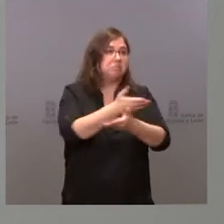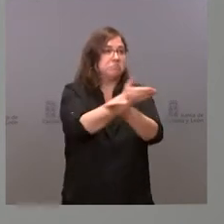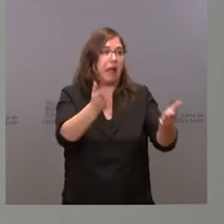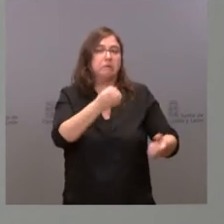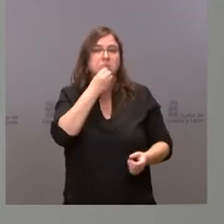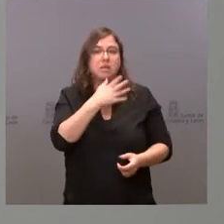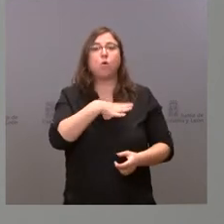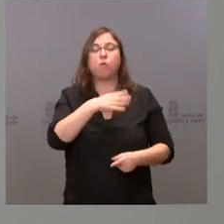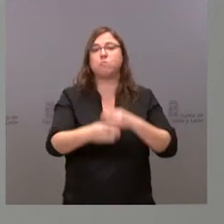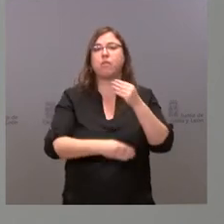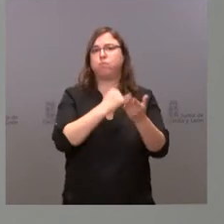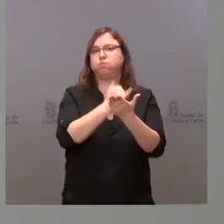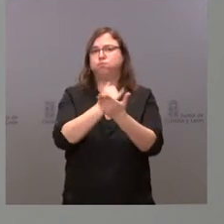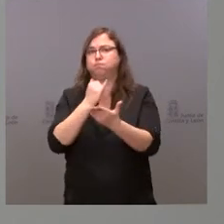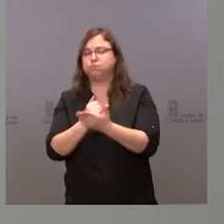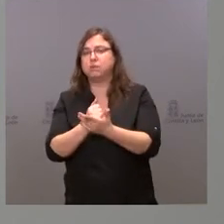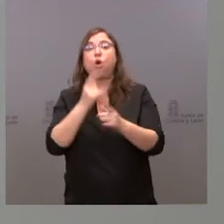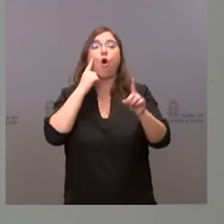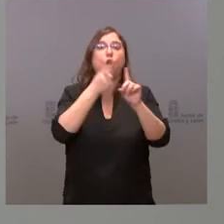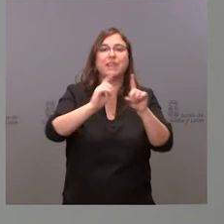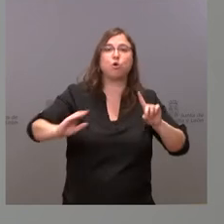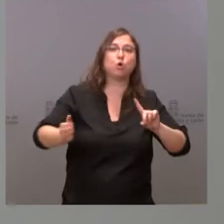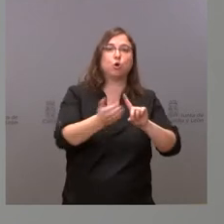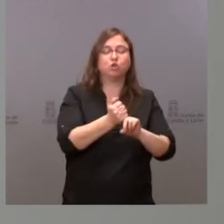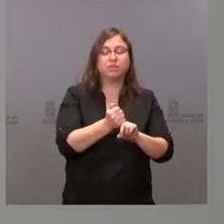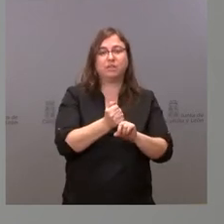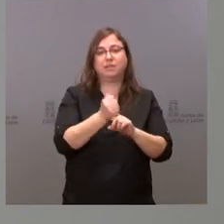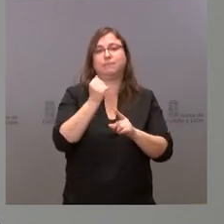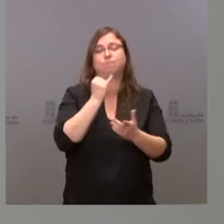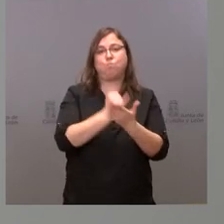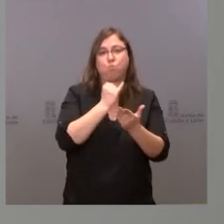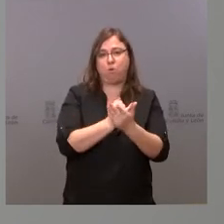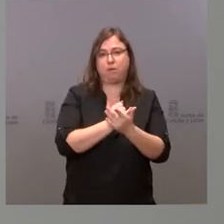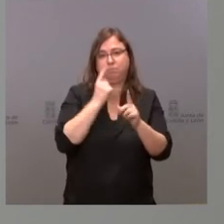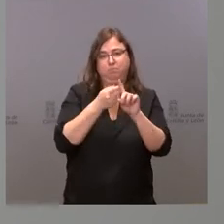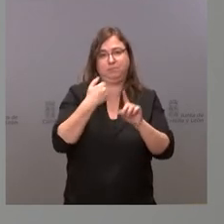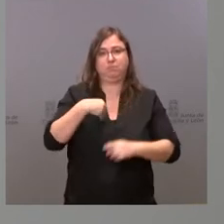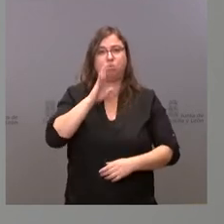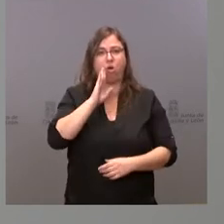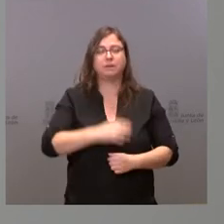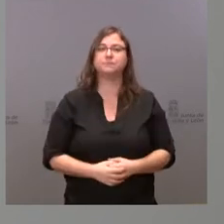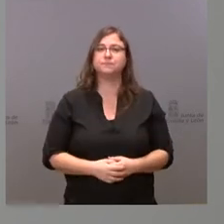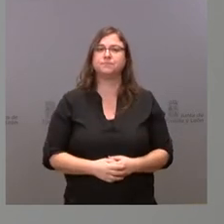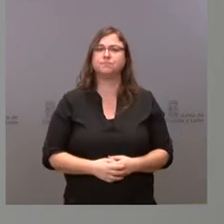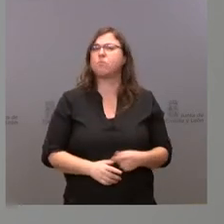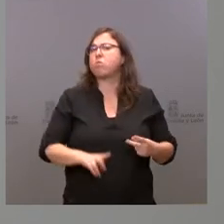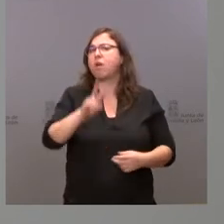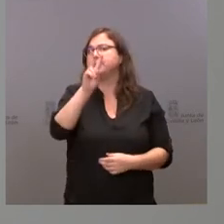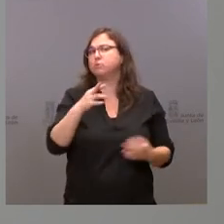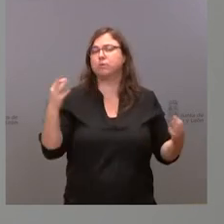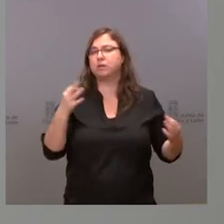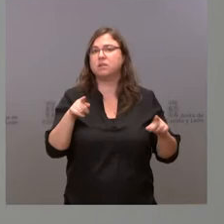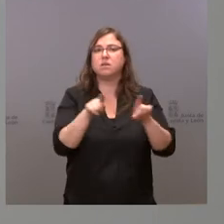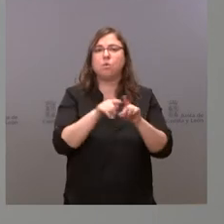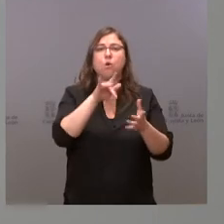realizar este objetivo de test de antígenos en segundo lugar también bueno pues estamos manteniendo